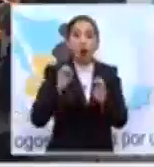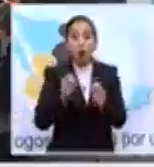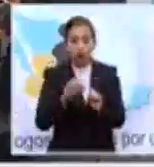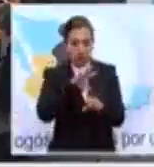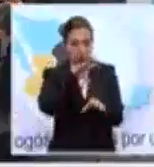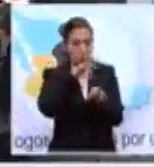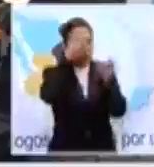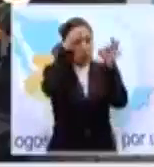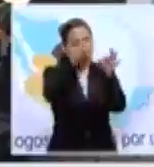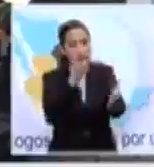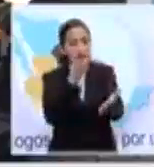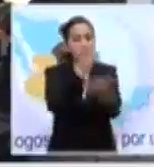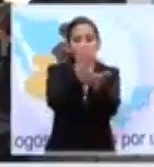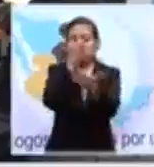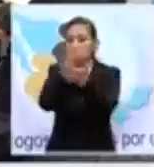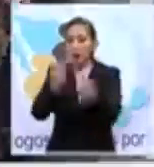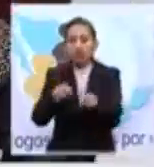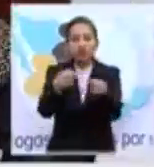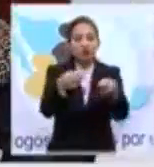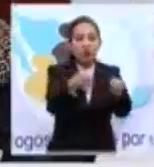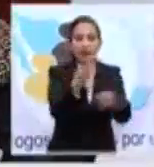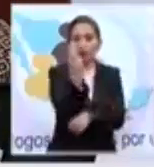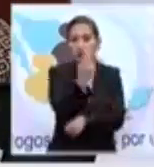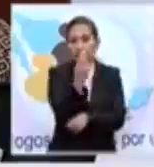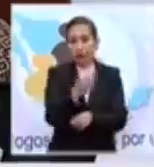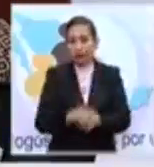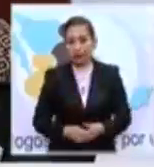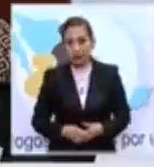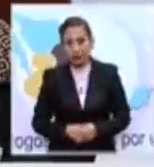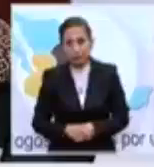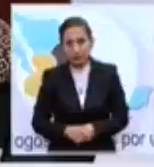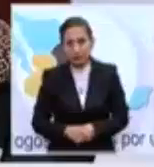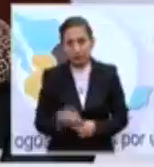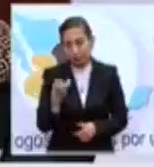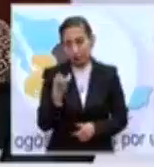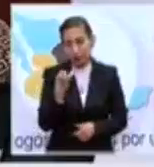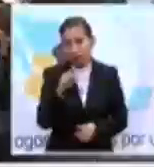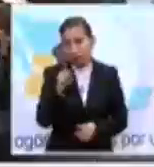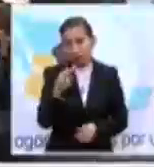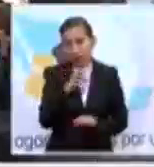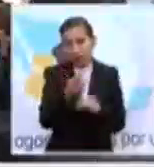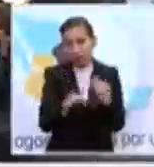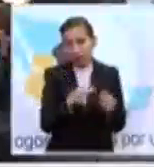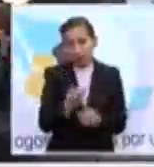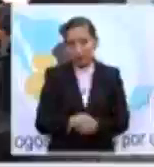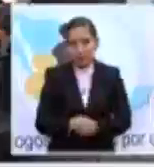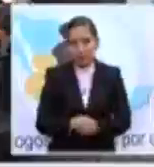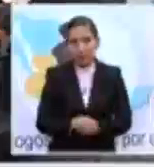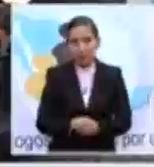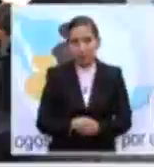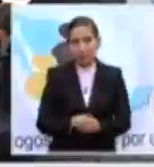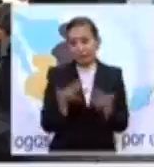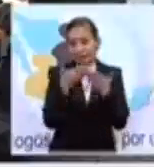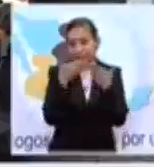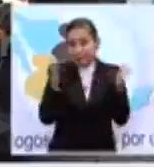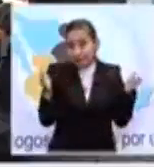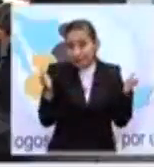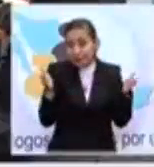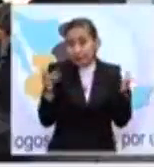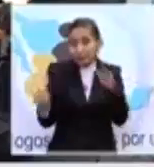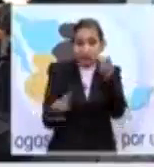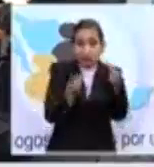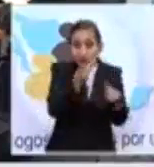manera efectiva a quienes más lo necesitan. Esto es todo y bueno, pues se abre